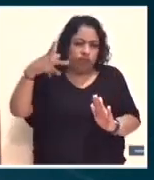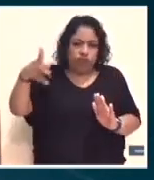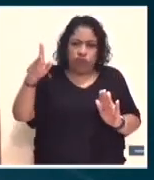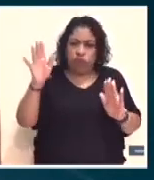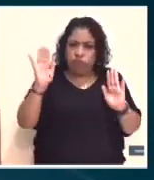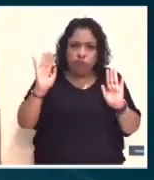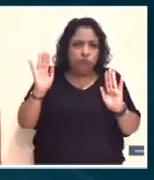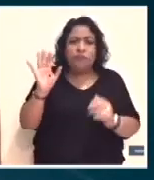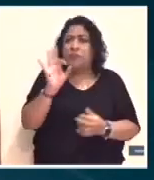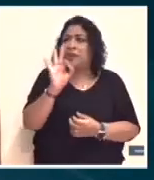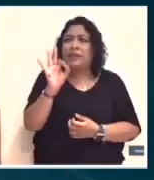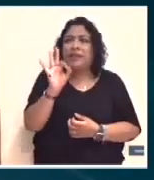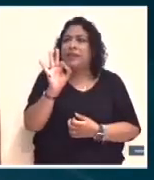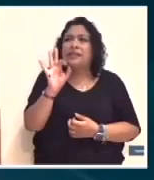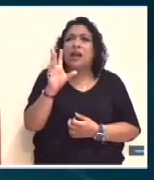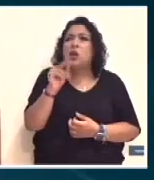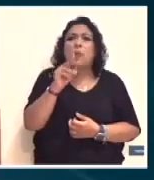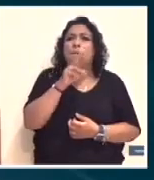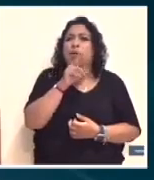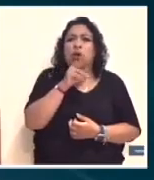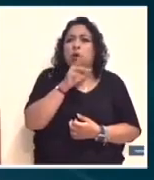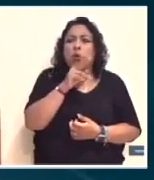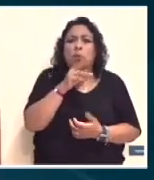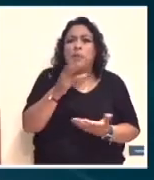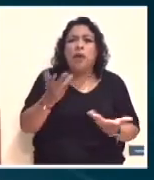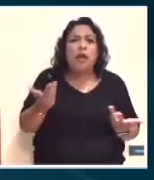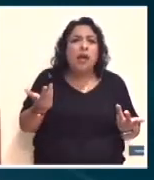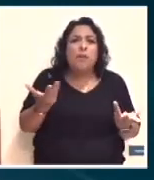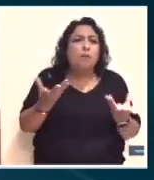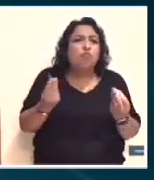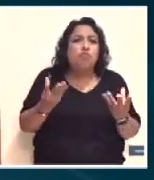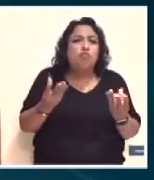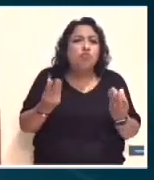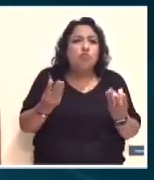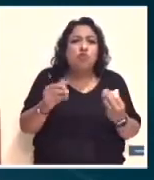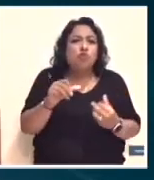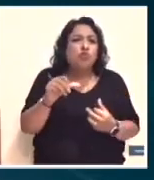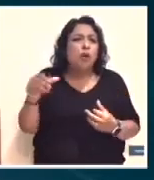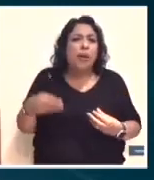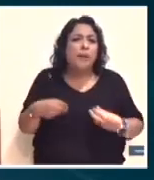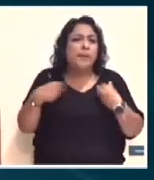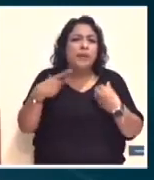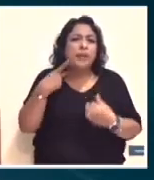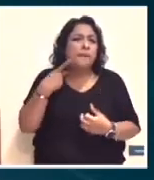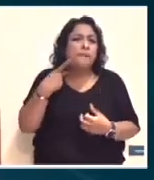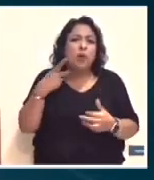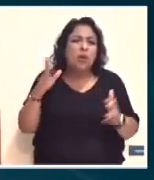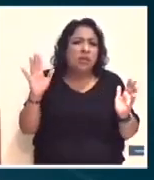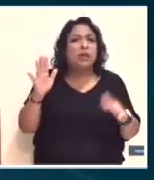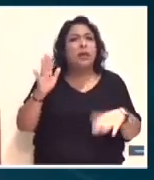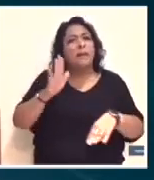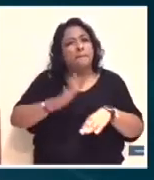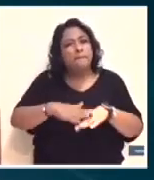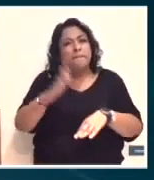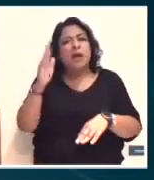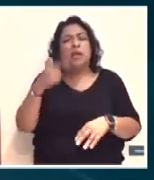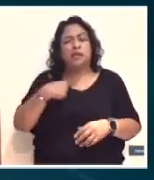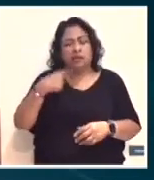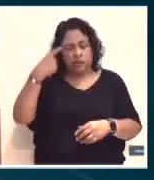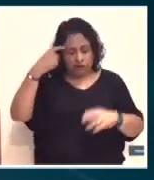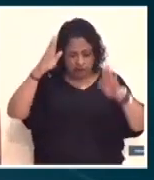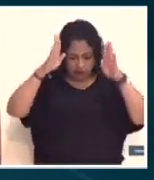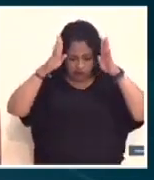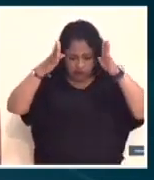se preocupaba mayormente de la de la vida política estaba mucho más concentrado en la obra